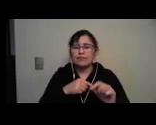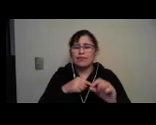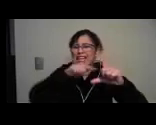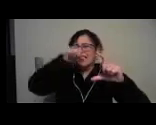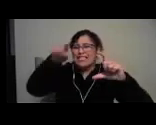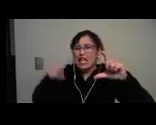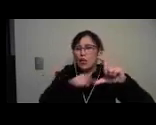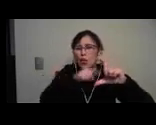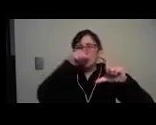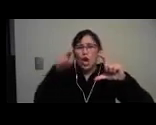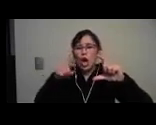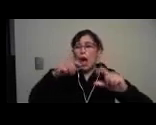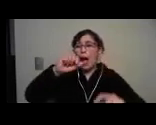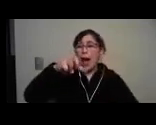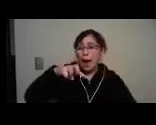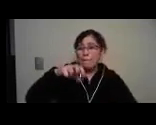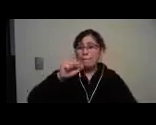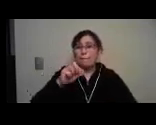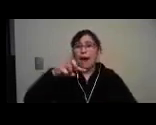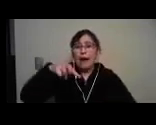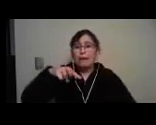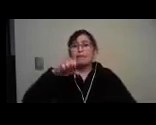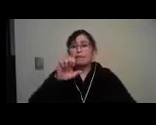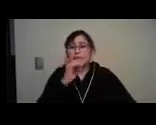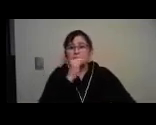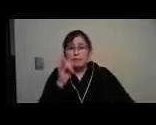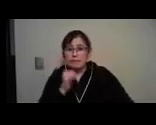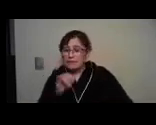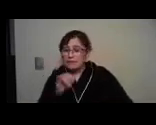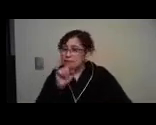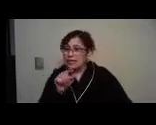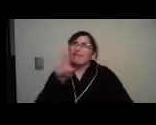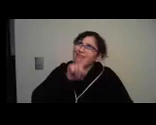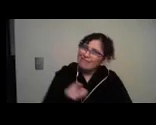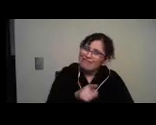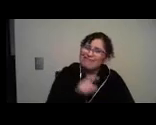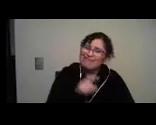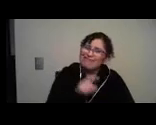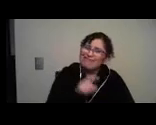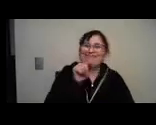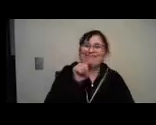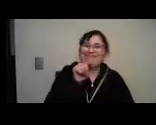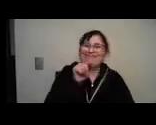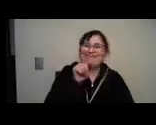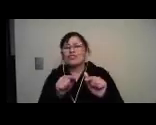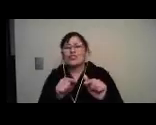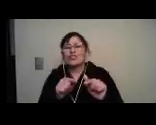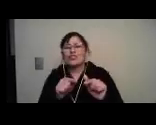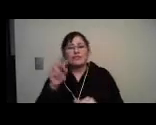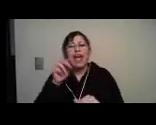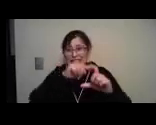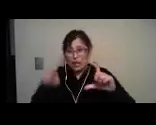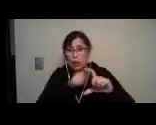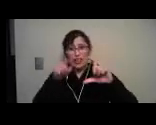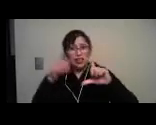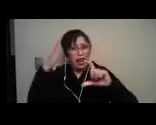reconocido como circuito de la memoria, ¿ya? ¿De acuerdo? Ahora, en general, ¿ya?,